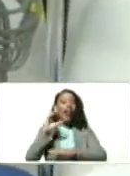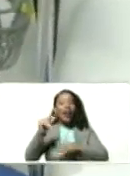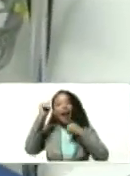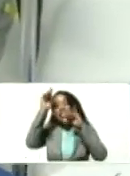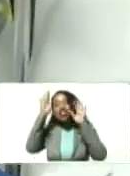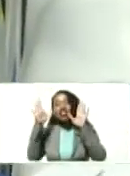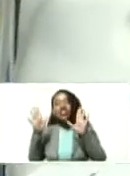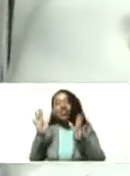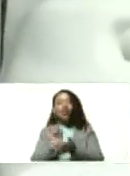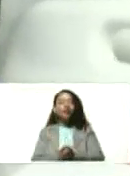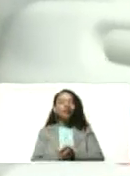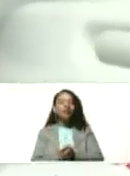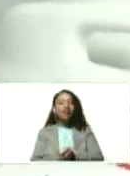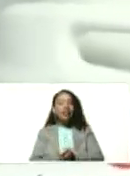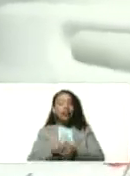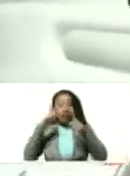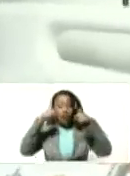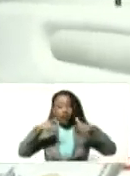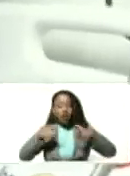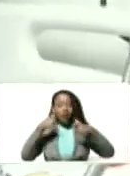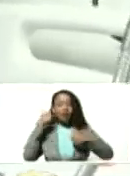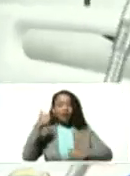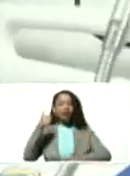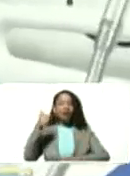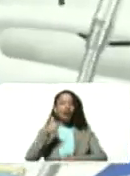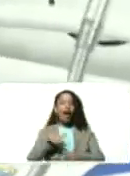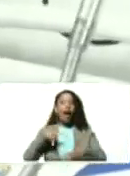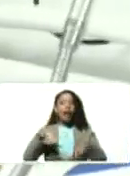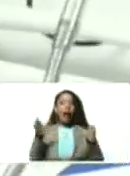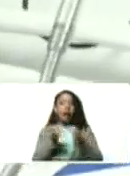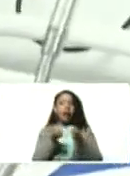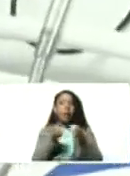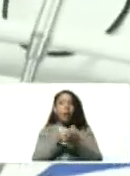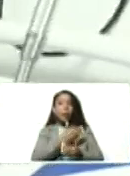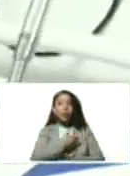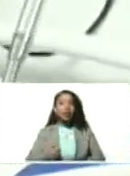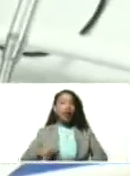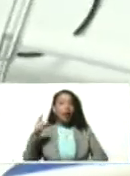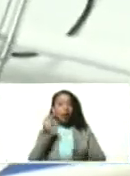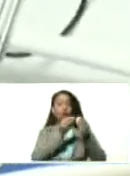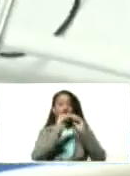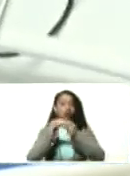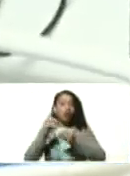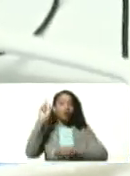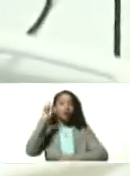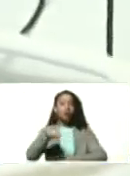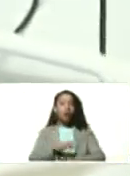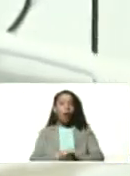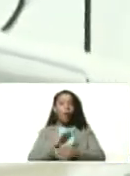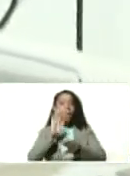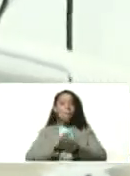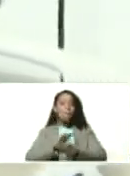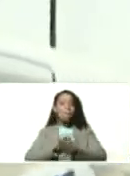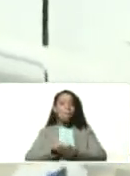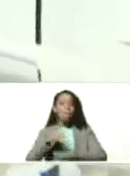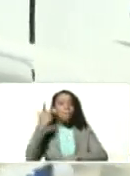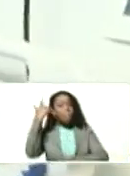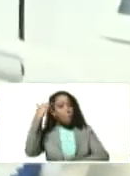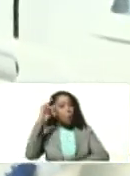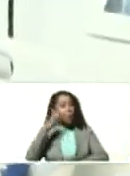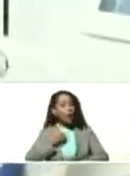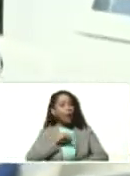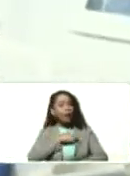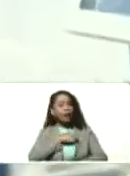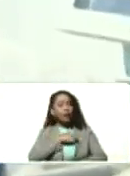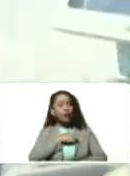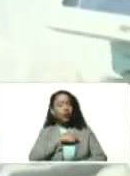tomografía, correcto. Este bueno. Equipo, presidente, ha sido reparado también por nuestros técnicos de